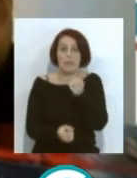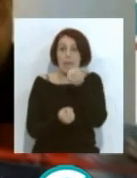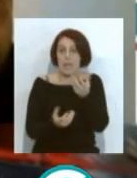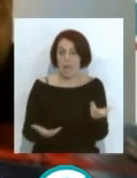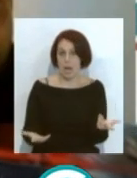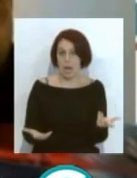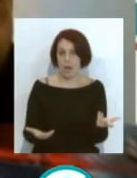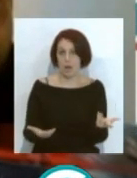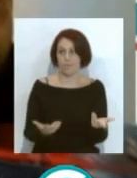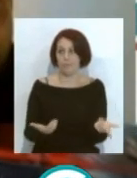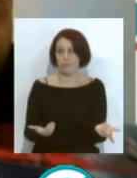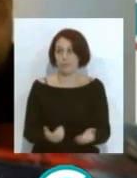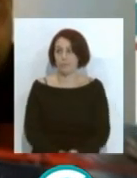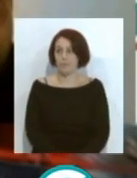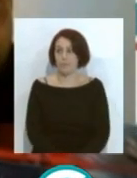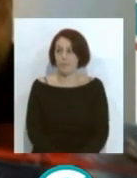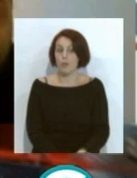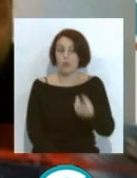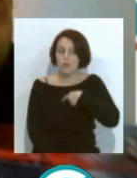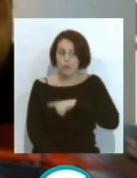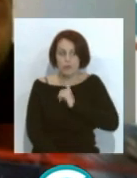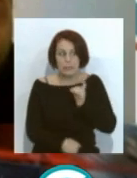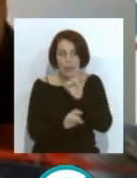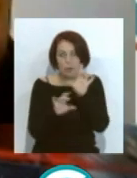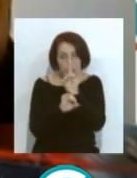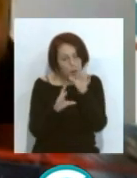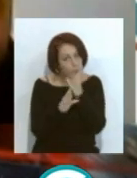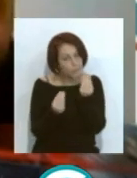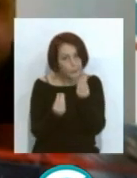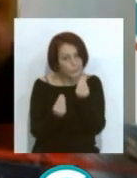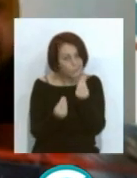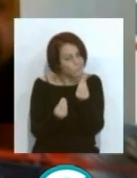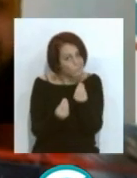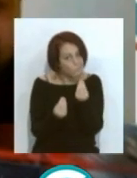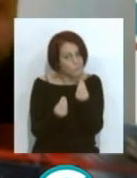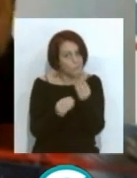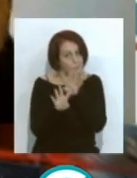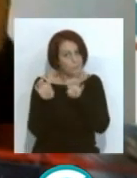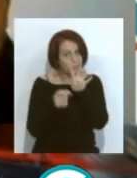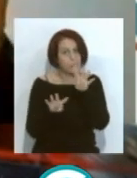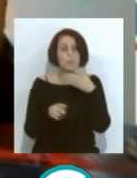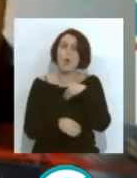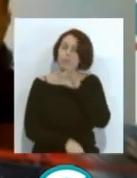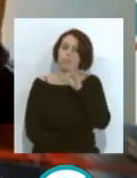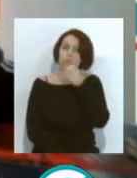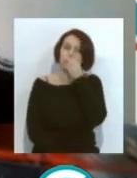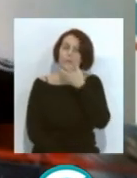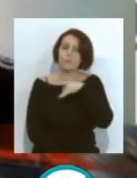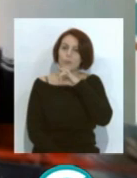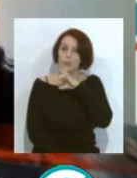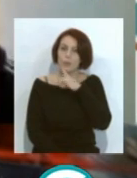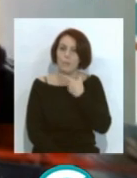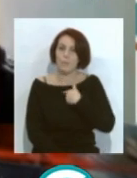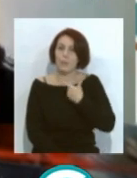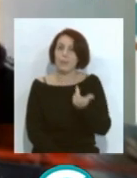pues no. En fin, no lo teníamos todas con nosotros, ¿no? Pero la verdad es que muy bien, muy contento. Y tanto